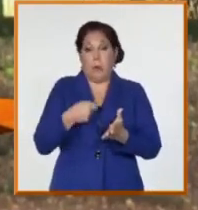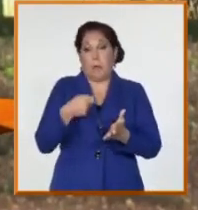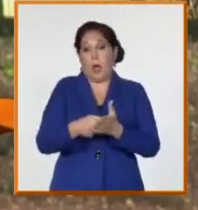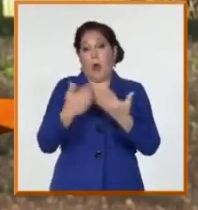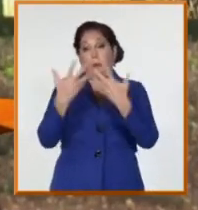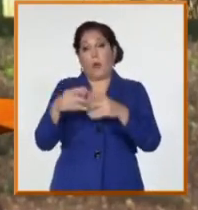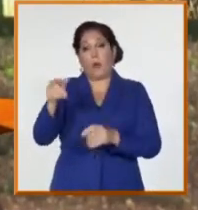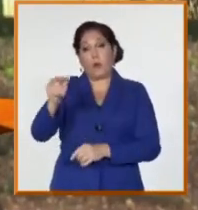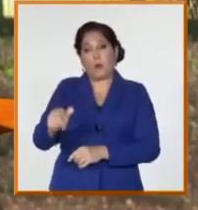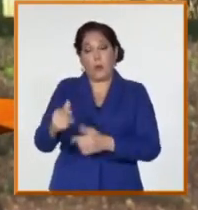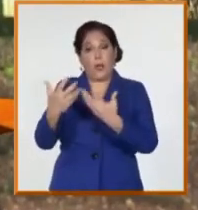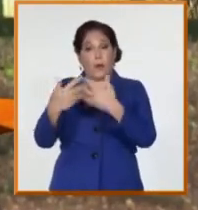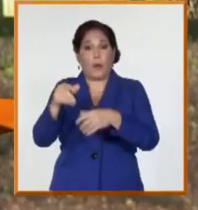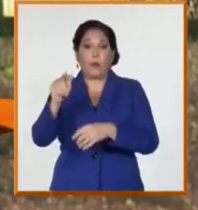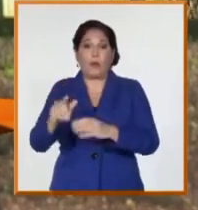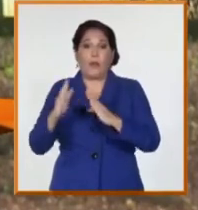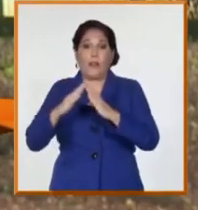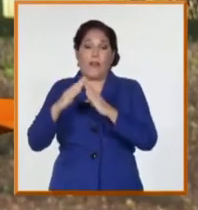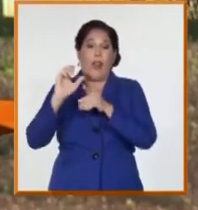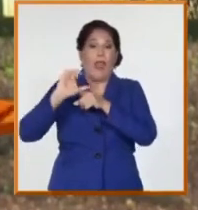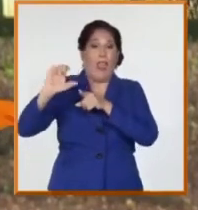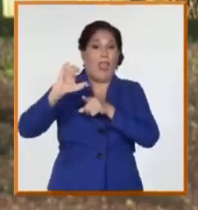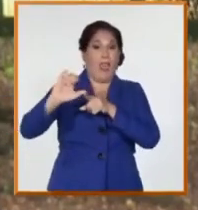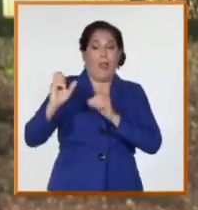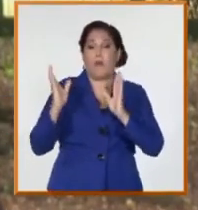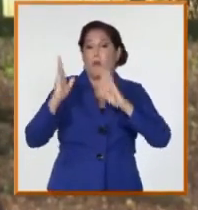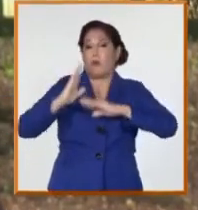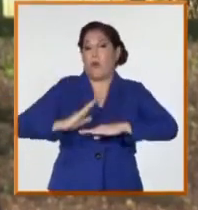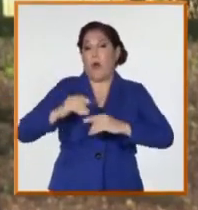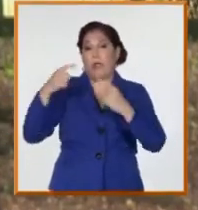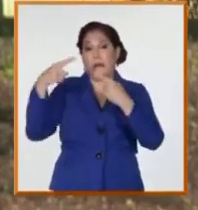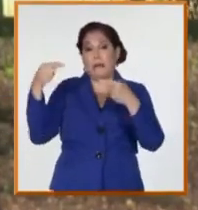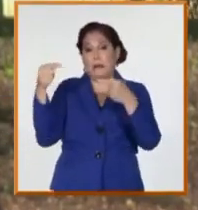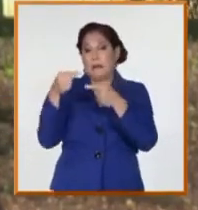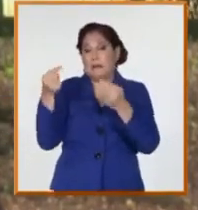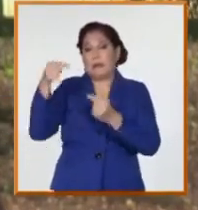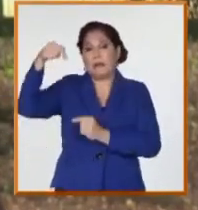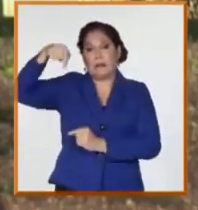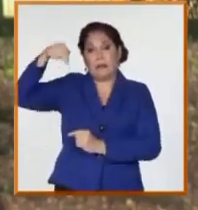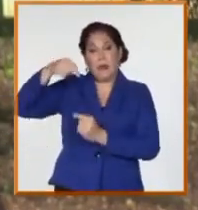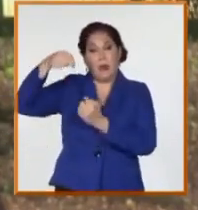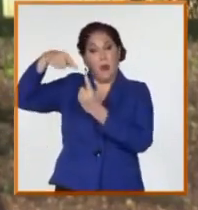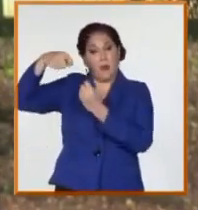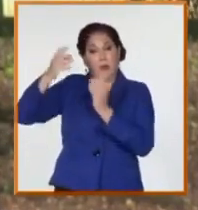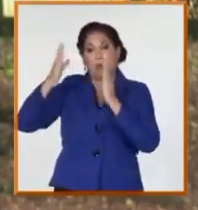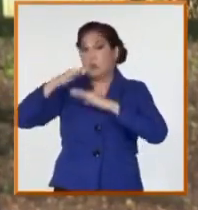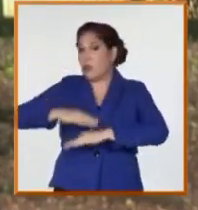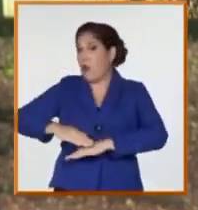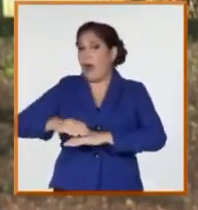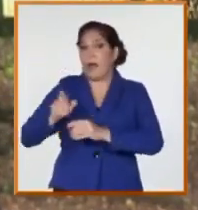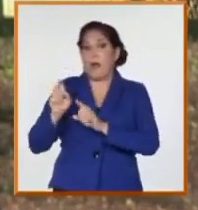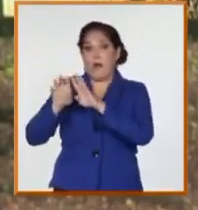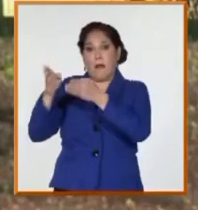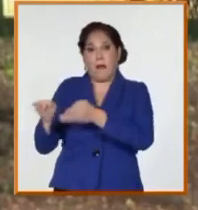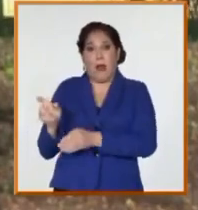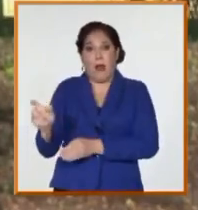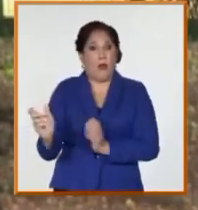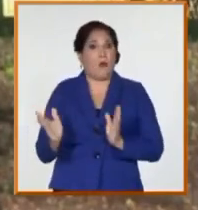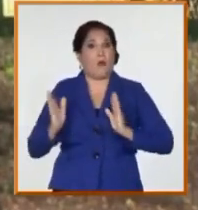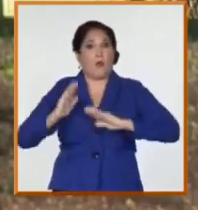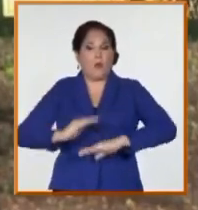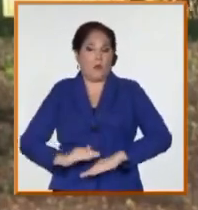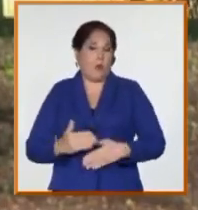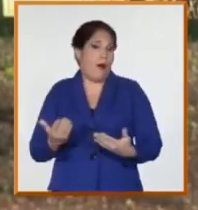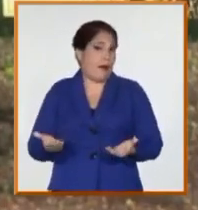productores pero los productores viven a veces han dejado en poblados alejados donde no hay cajero donde no hay forma de